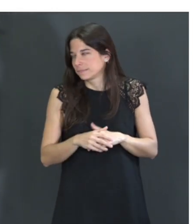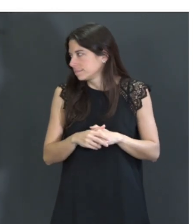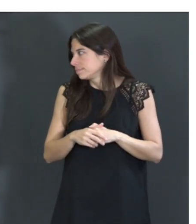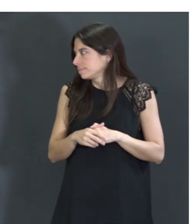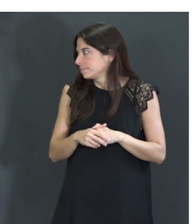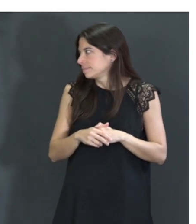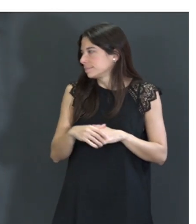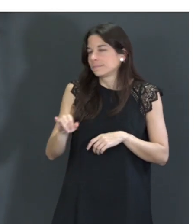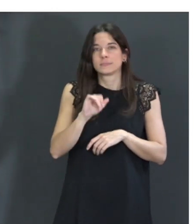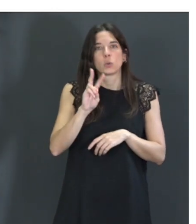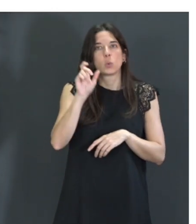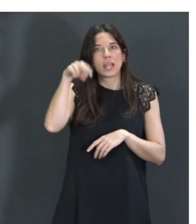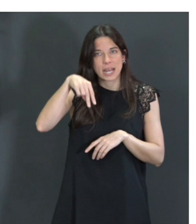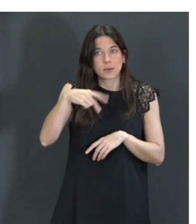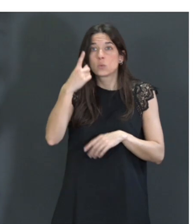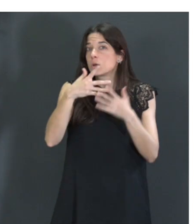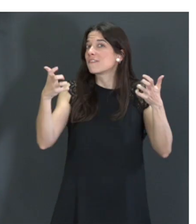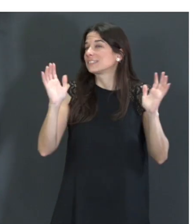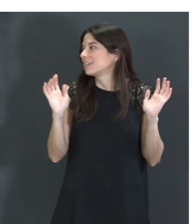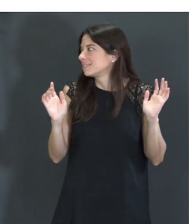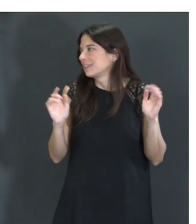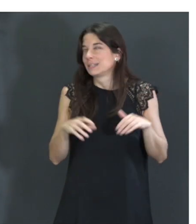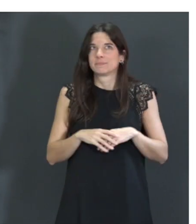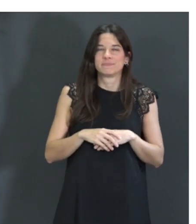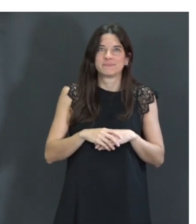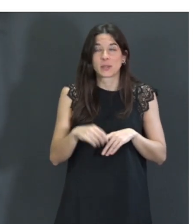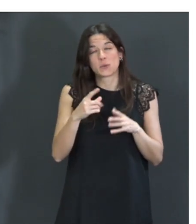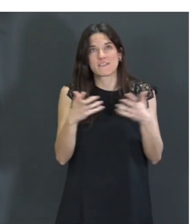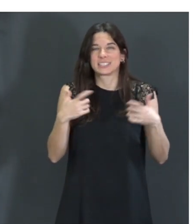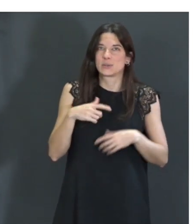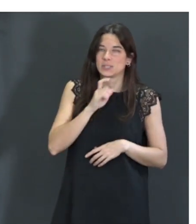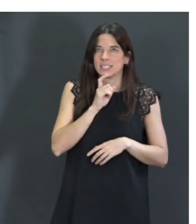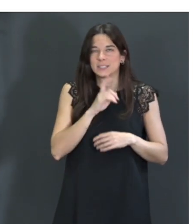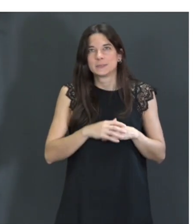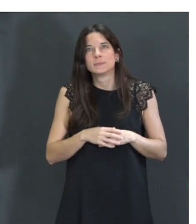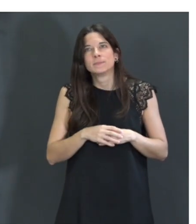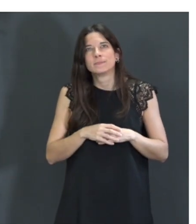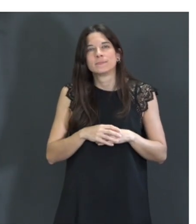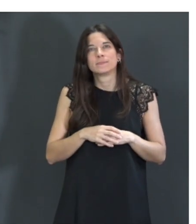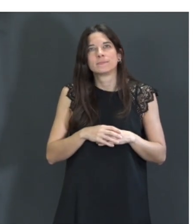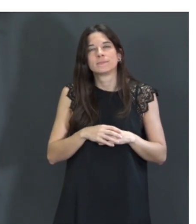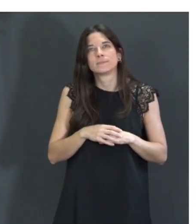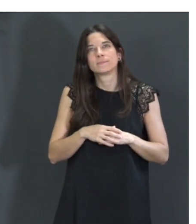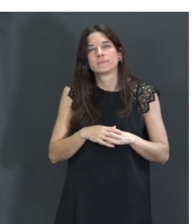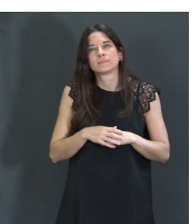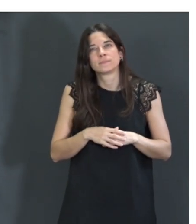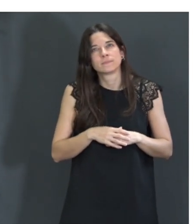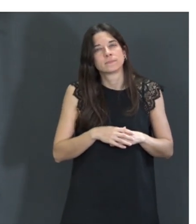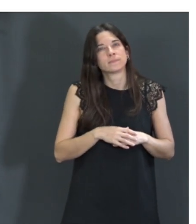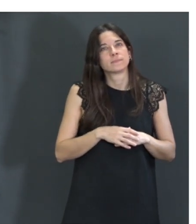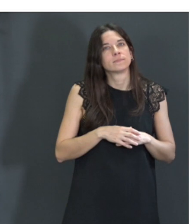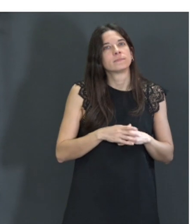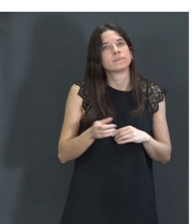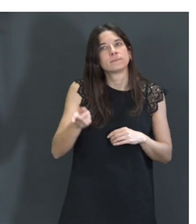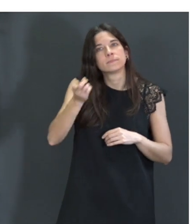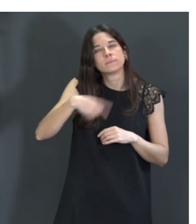Julián, bueno, una frase. Una frase. Difícil. Bueno, nosotros en la parte